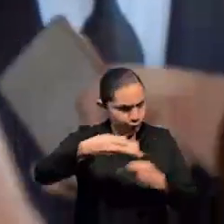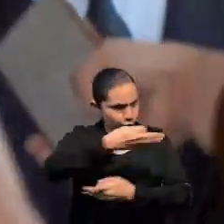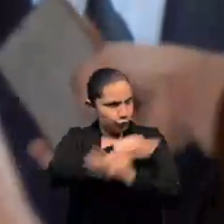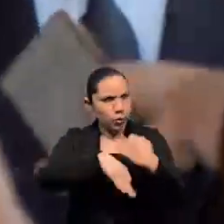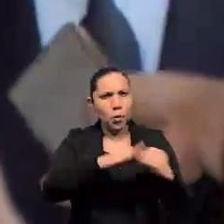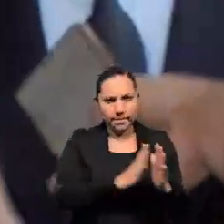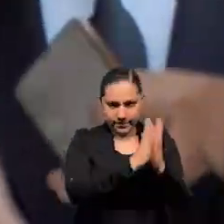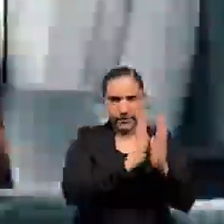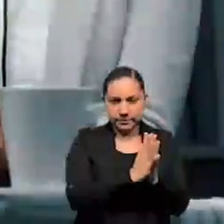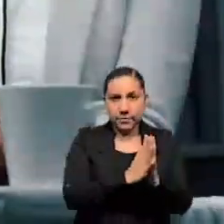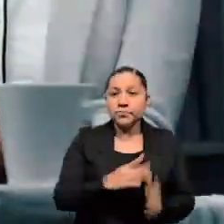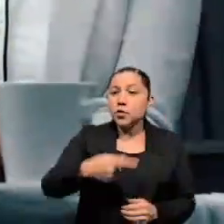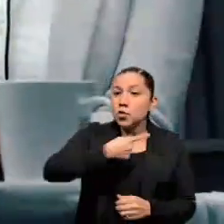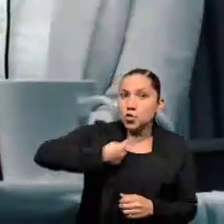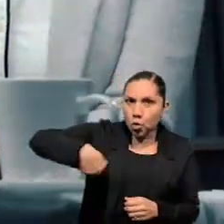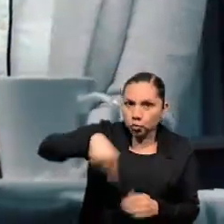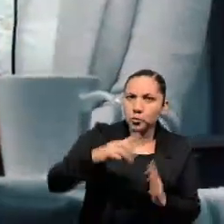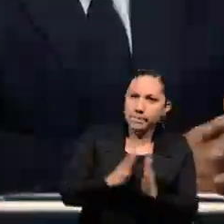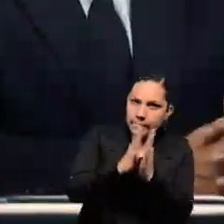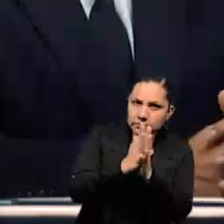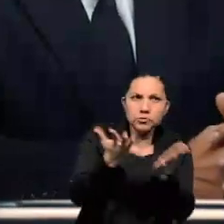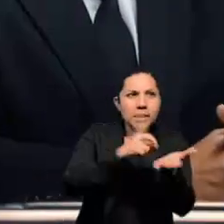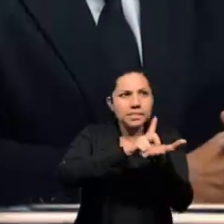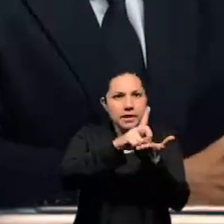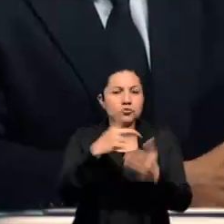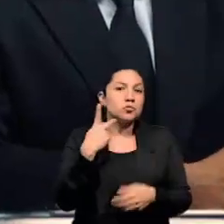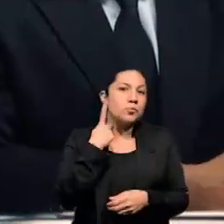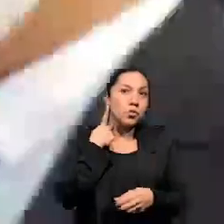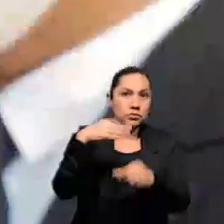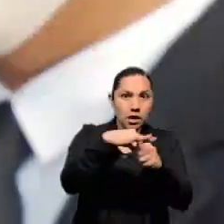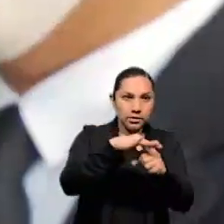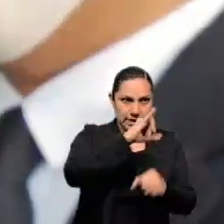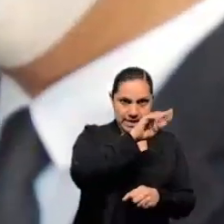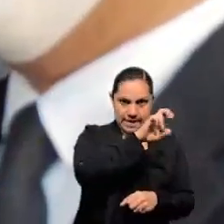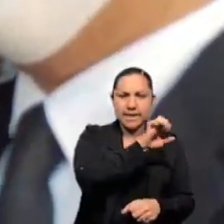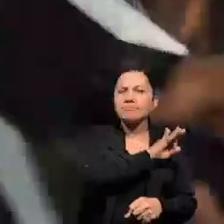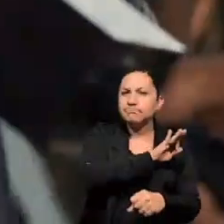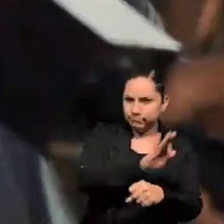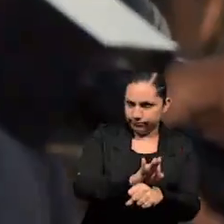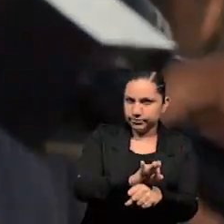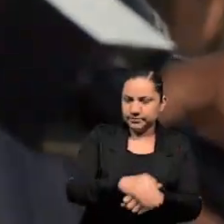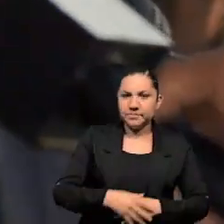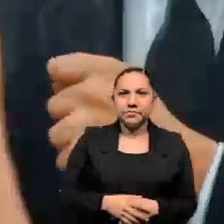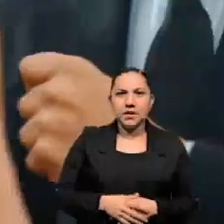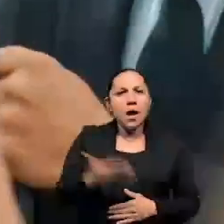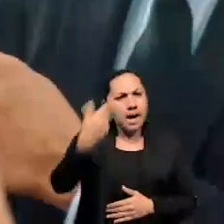promueve nuestra participación y garantiza nuestros derechos políticos y electorales.